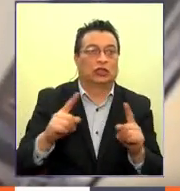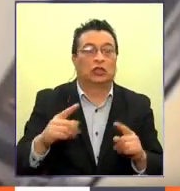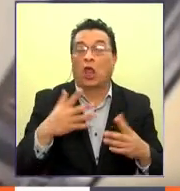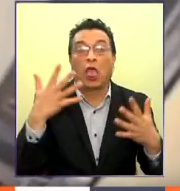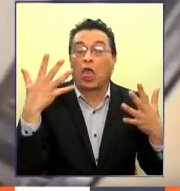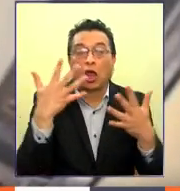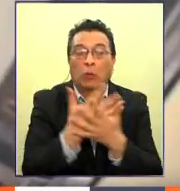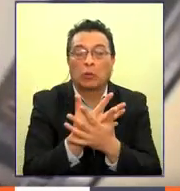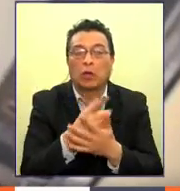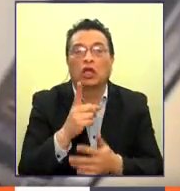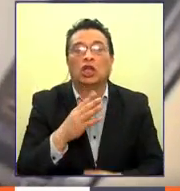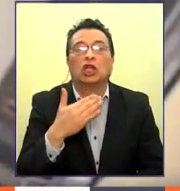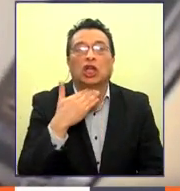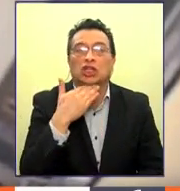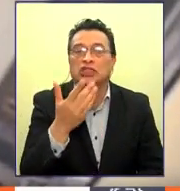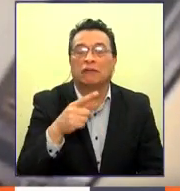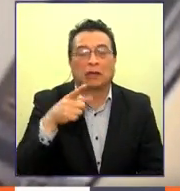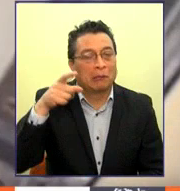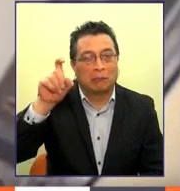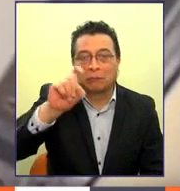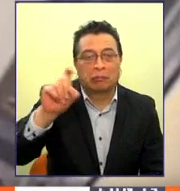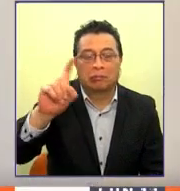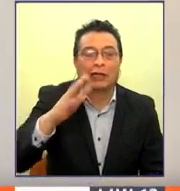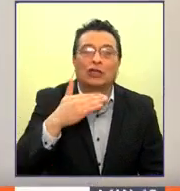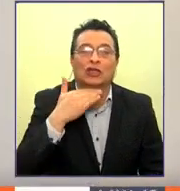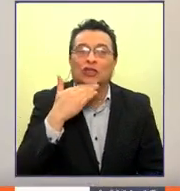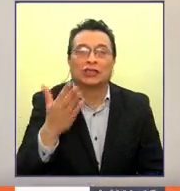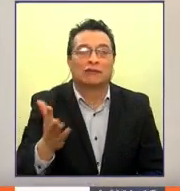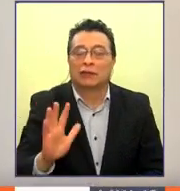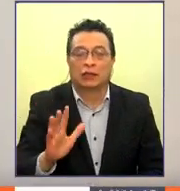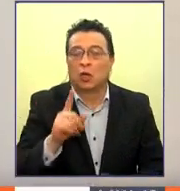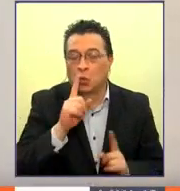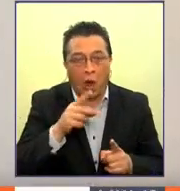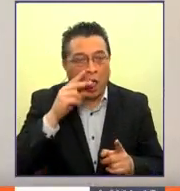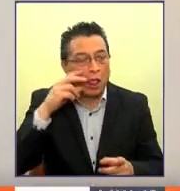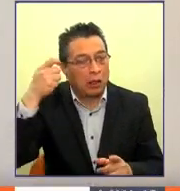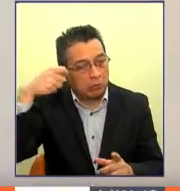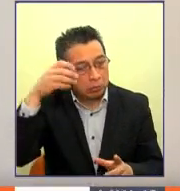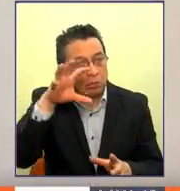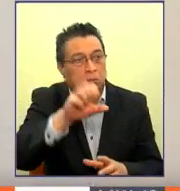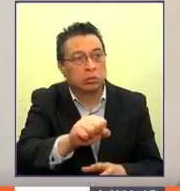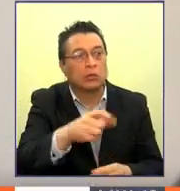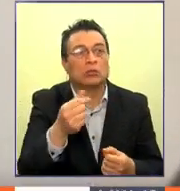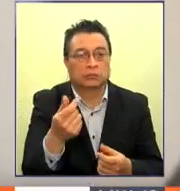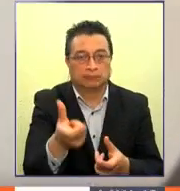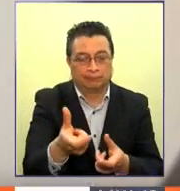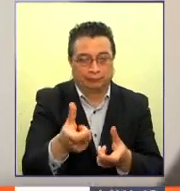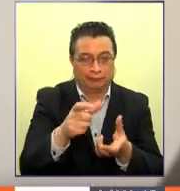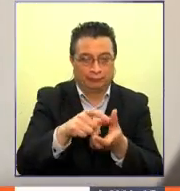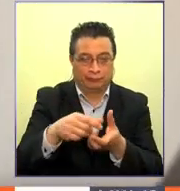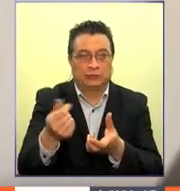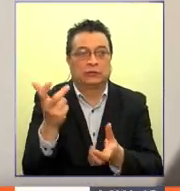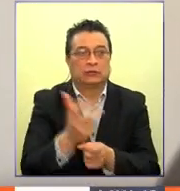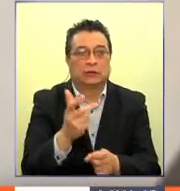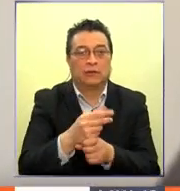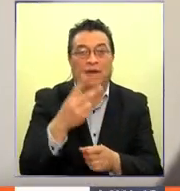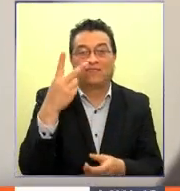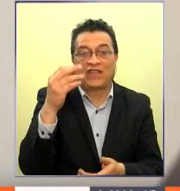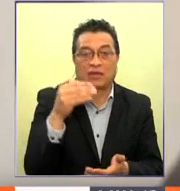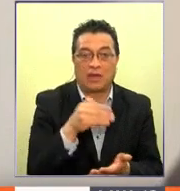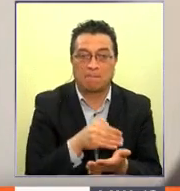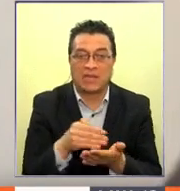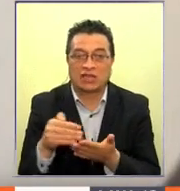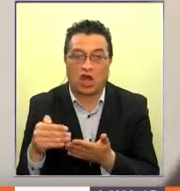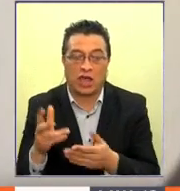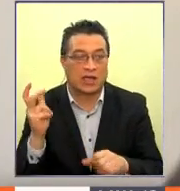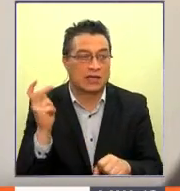pero nada afectó al registro que lo muestra abriendo las gavetas para sacar varios fajos de billetes. 20 millones de pesos en efectivo,